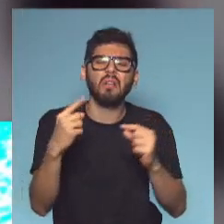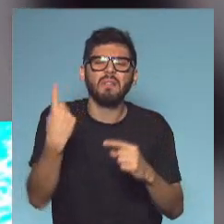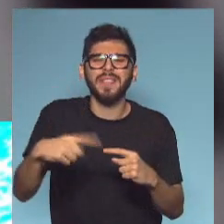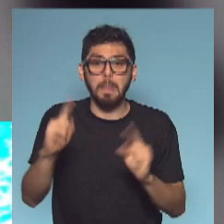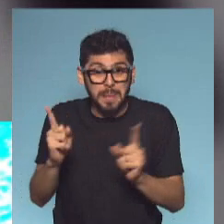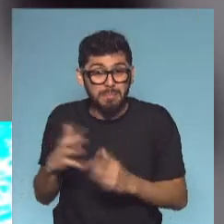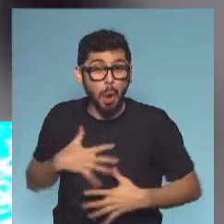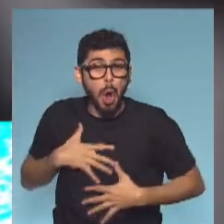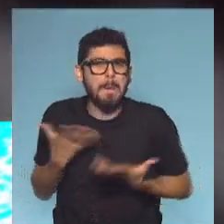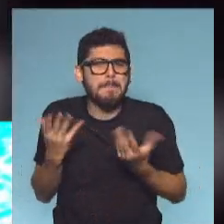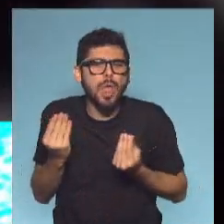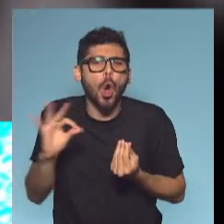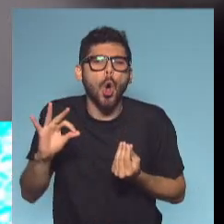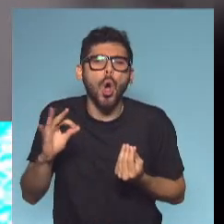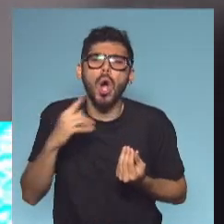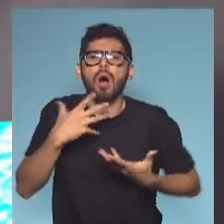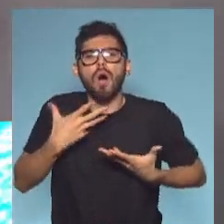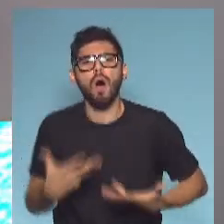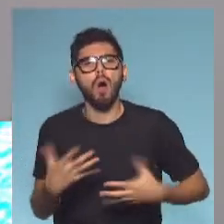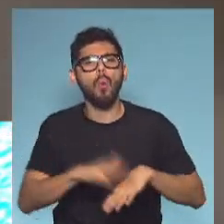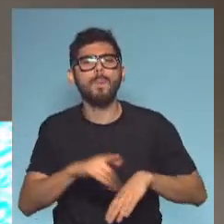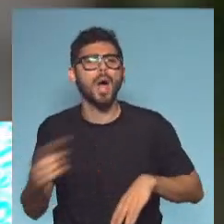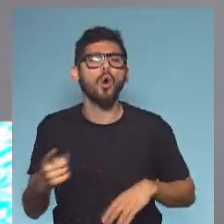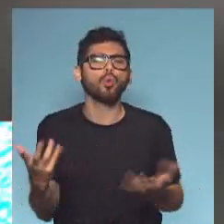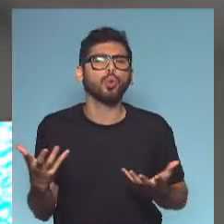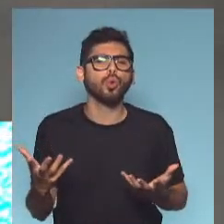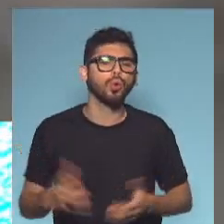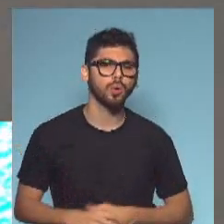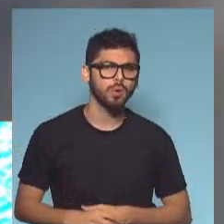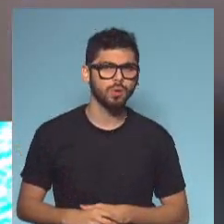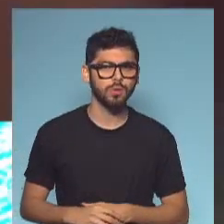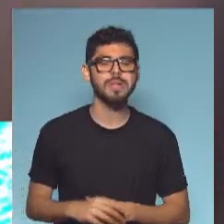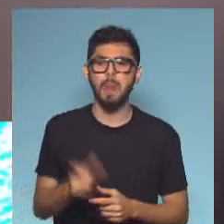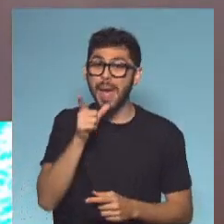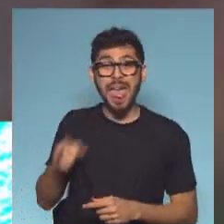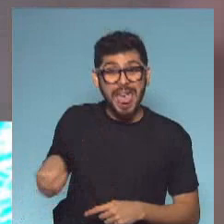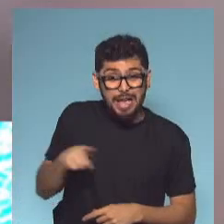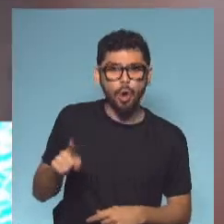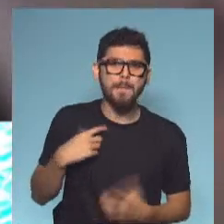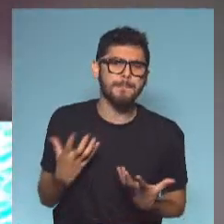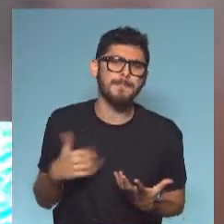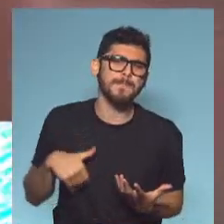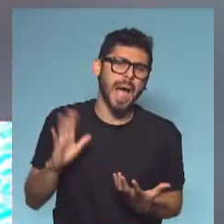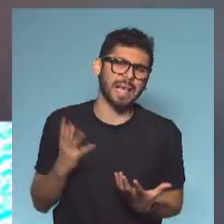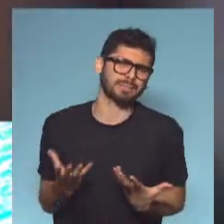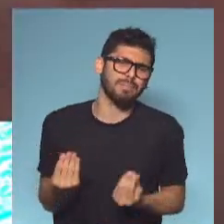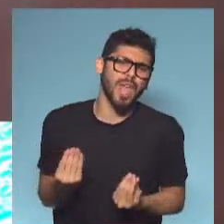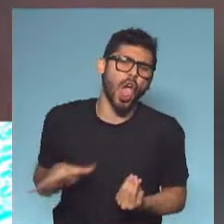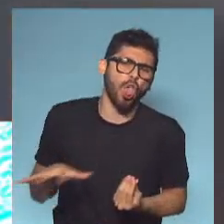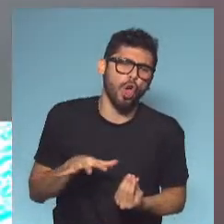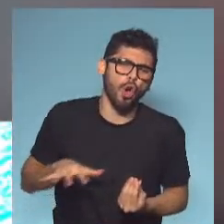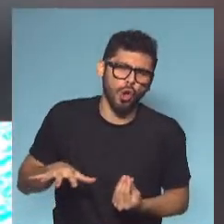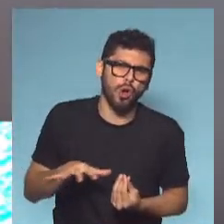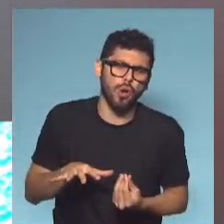otro? ¿Es otro tipo de cansancio? Yo creo que ellos tienen más miedo. Tienen miedo. A ver,